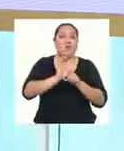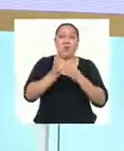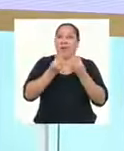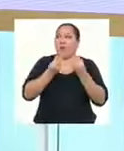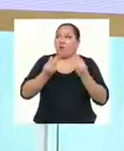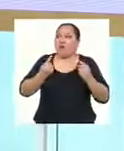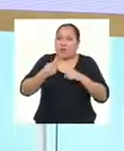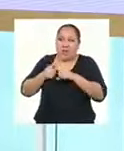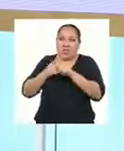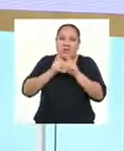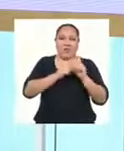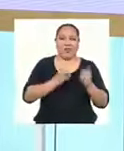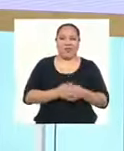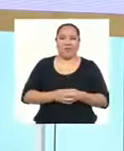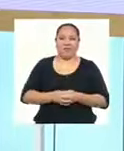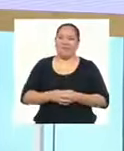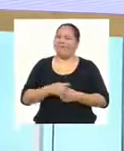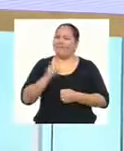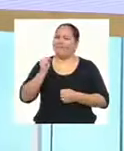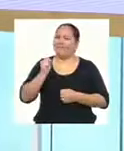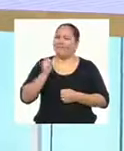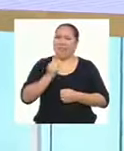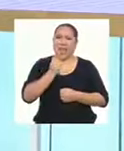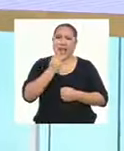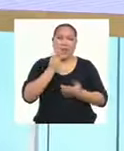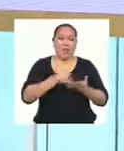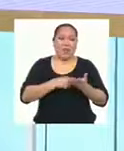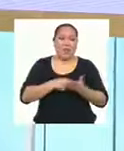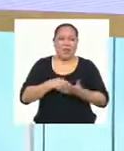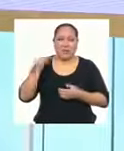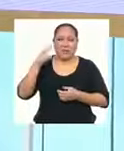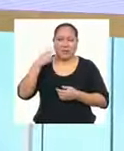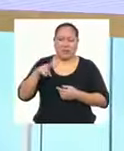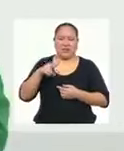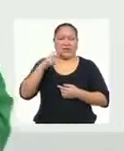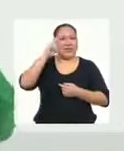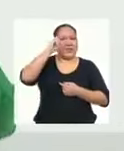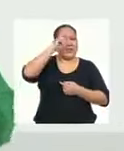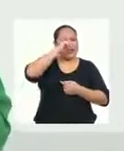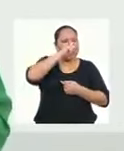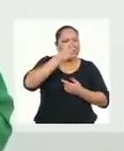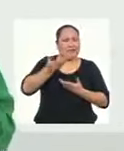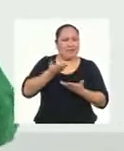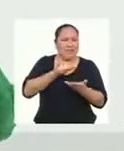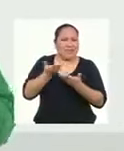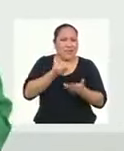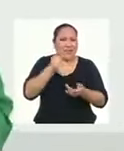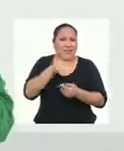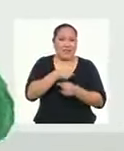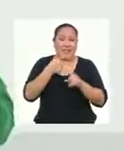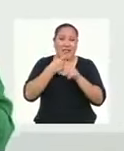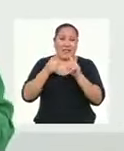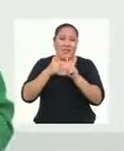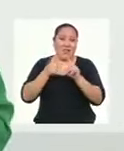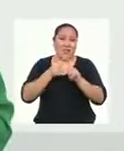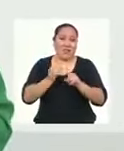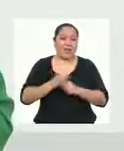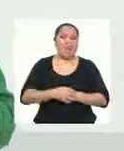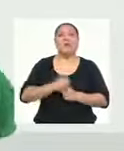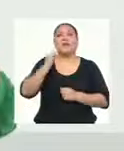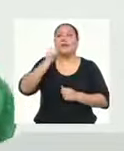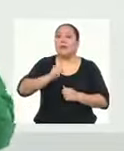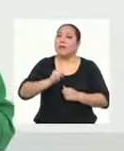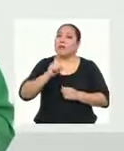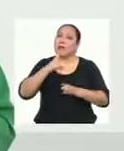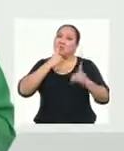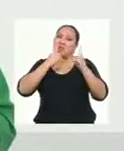pero a veces nos resulta difícil lidiar con esa diversidad, ¿verdad? Creo que podríamos dialogar y reflexionar